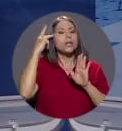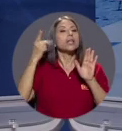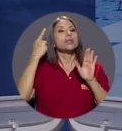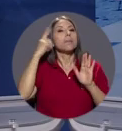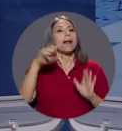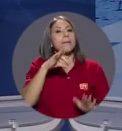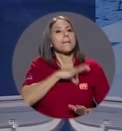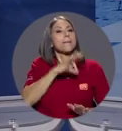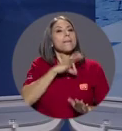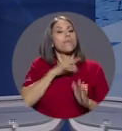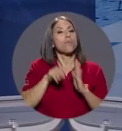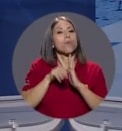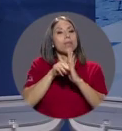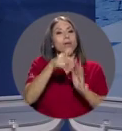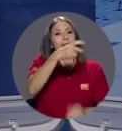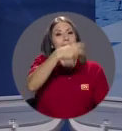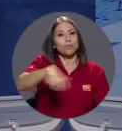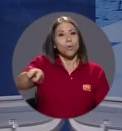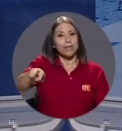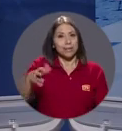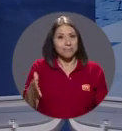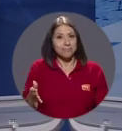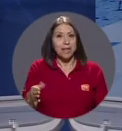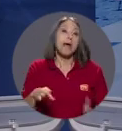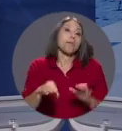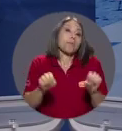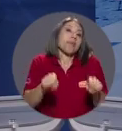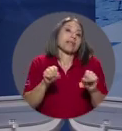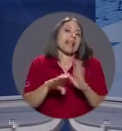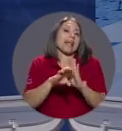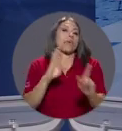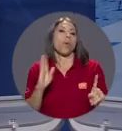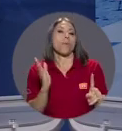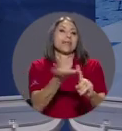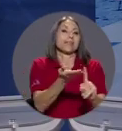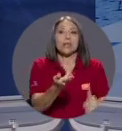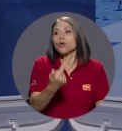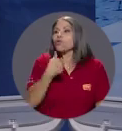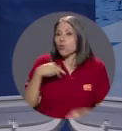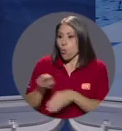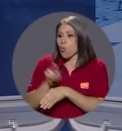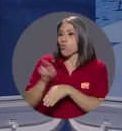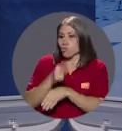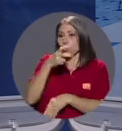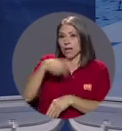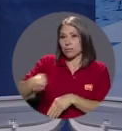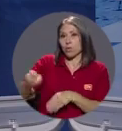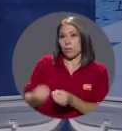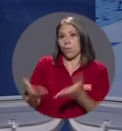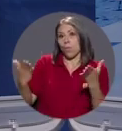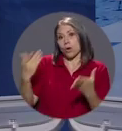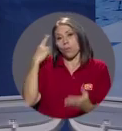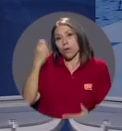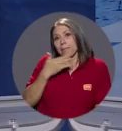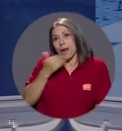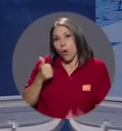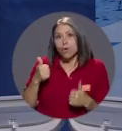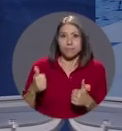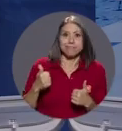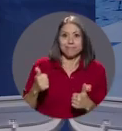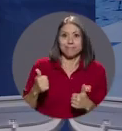un modelo de transporte pueden ser, sí, el convencimiento. Yo me muevo en transporte público porque es